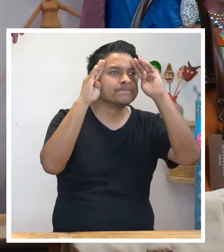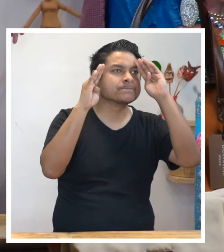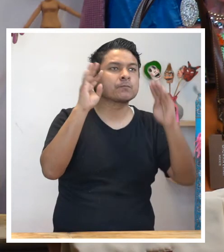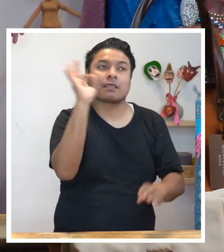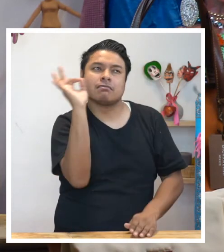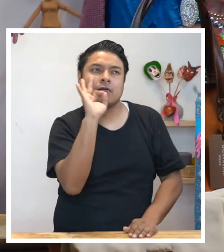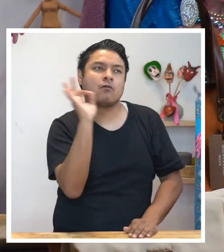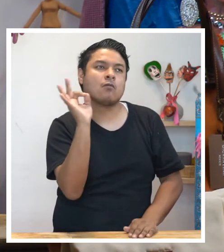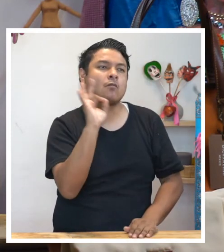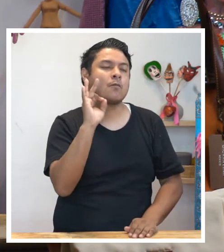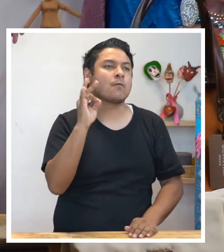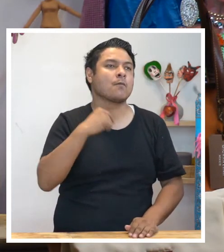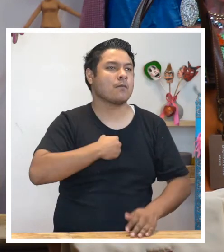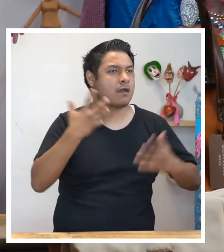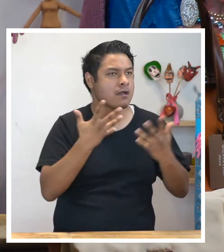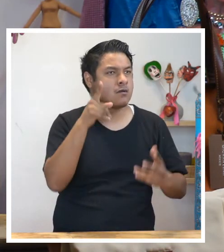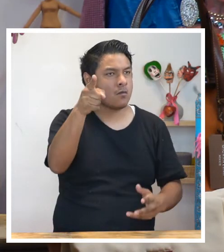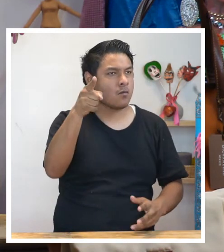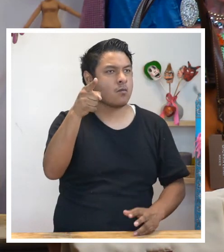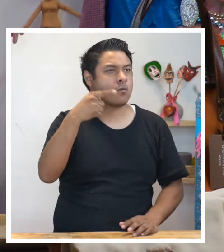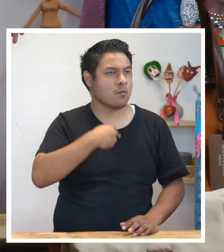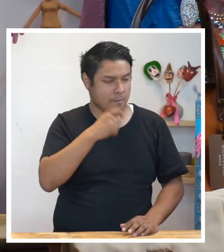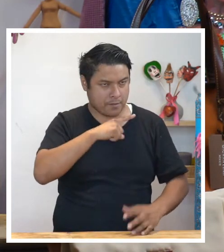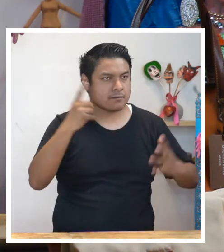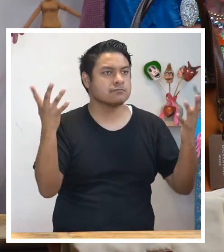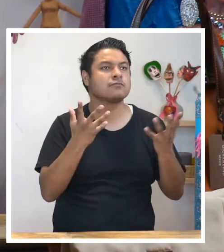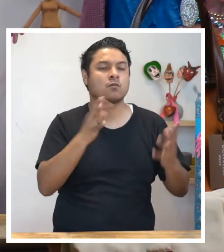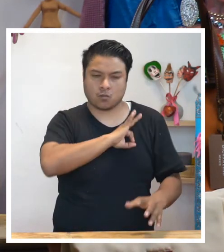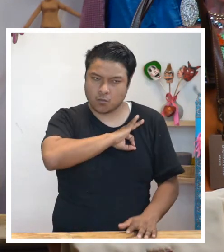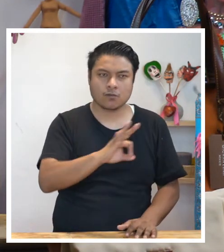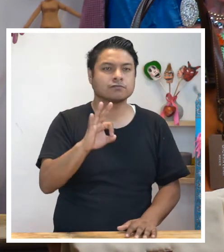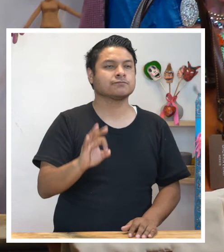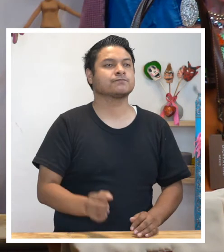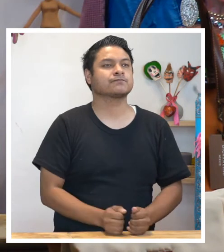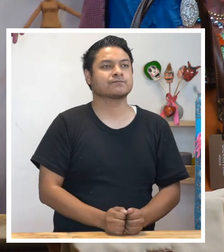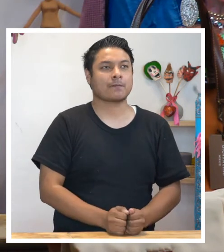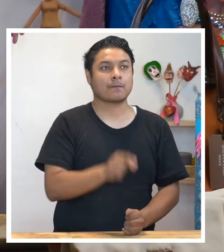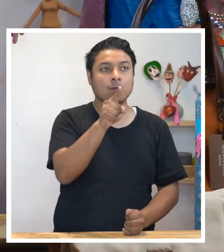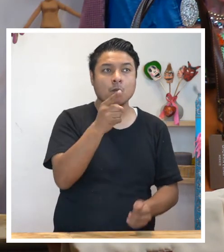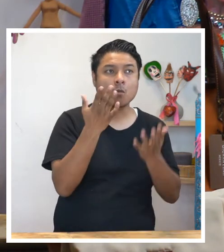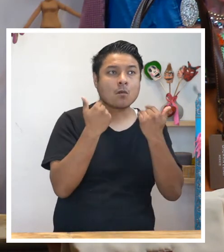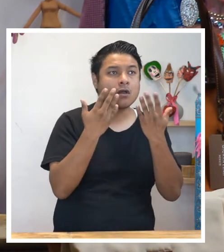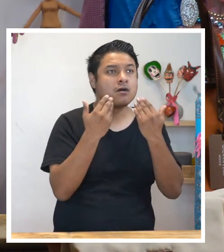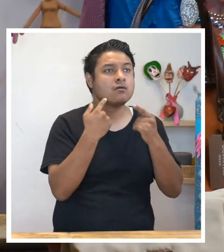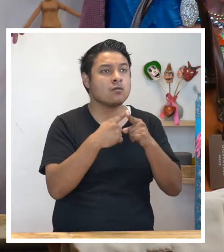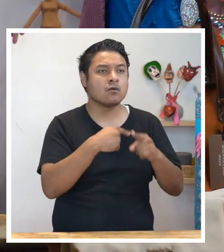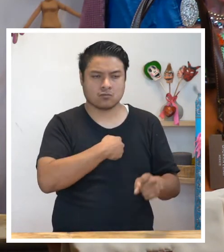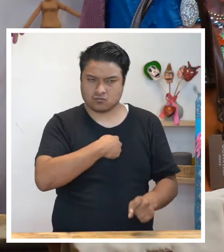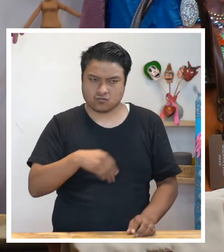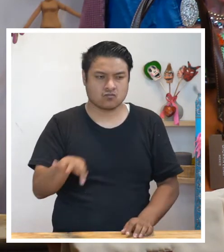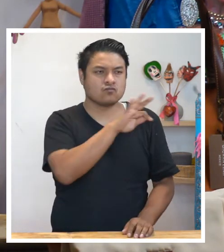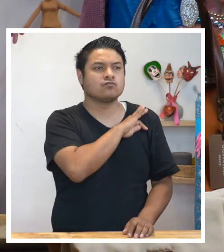puedan ver parte de mi trabajo, puedan ver, digamos, cómo me desenvuelvo en este medio. Y